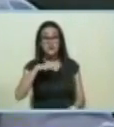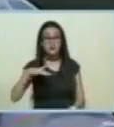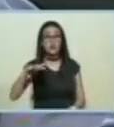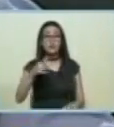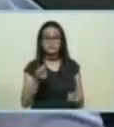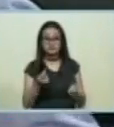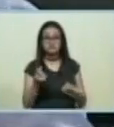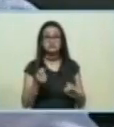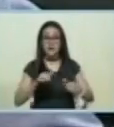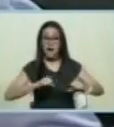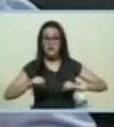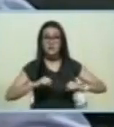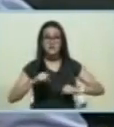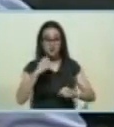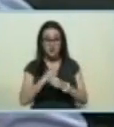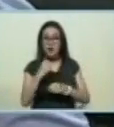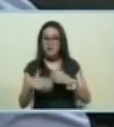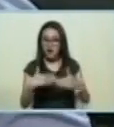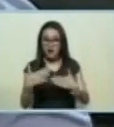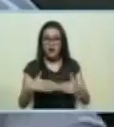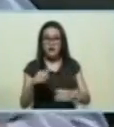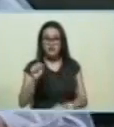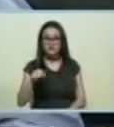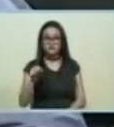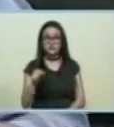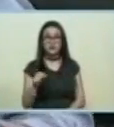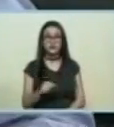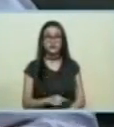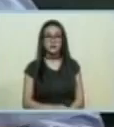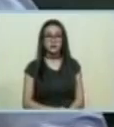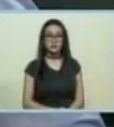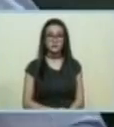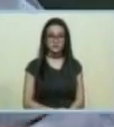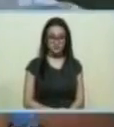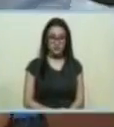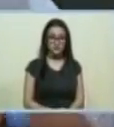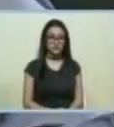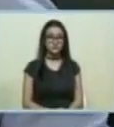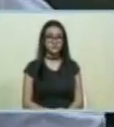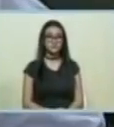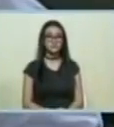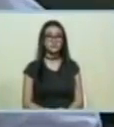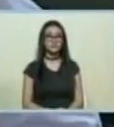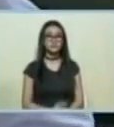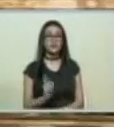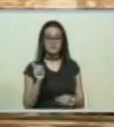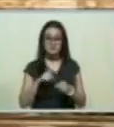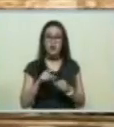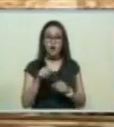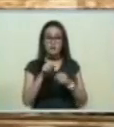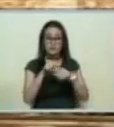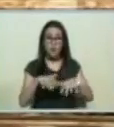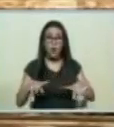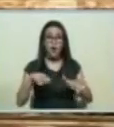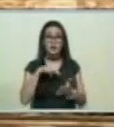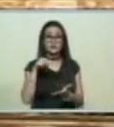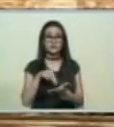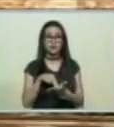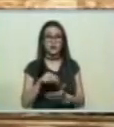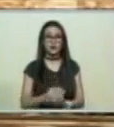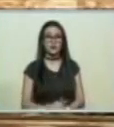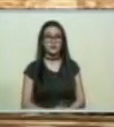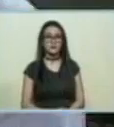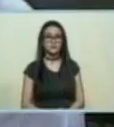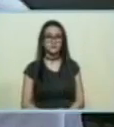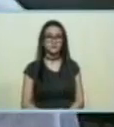edad económicamente activa. Es decir, es el sujeto principal que se debe incorporar, que nos debemos incorporar a la producción nacional.